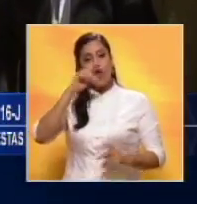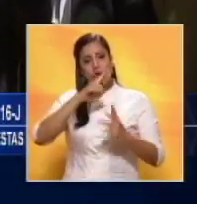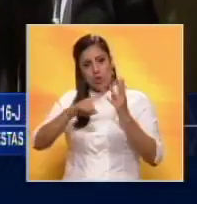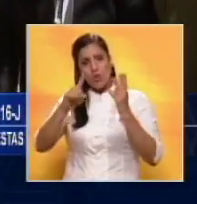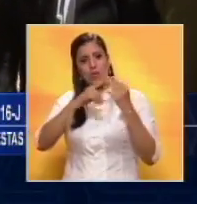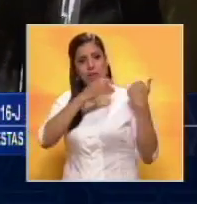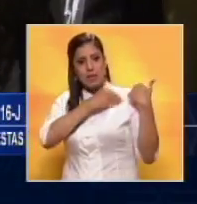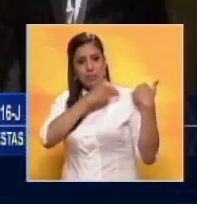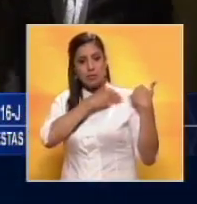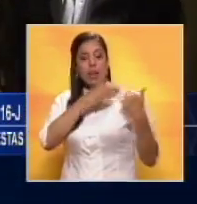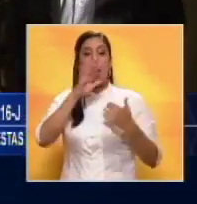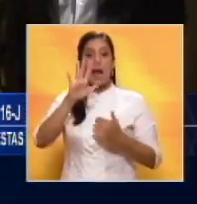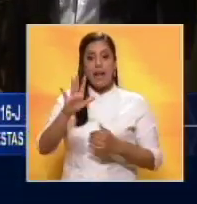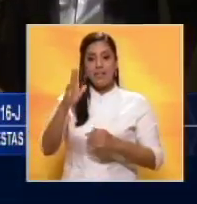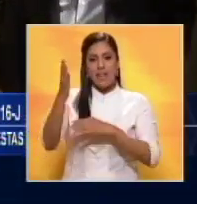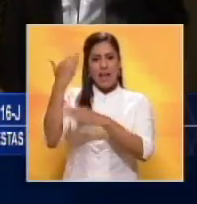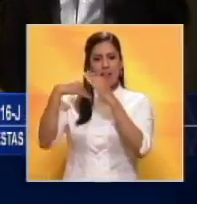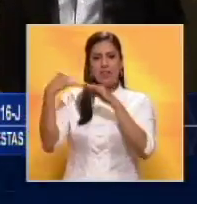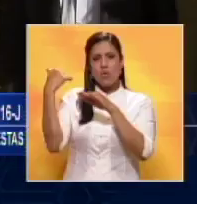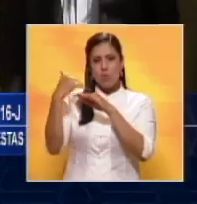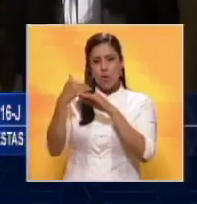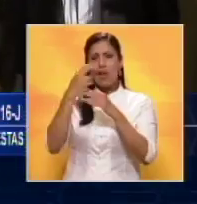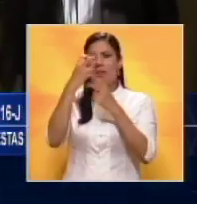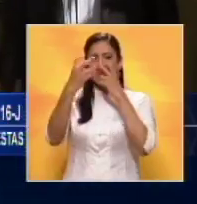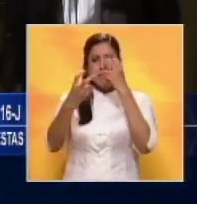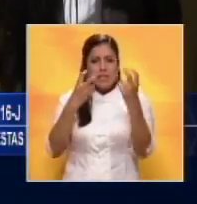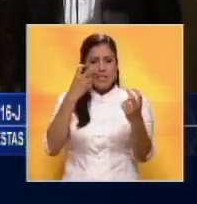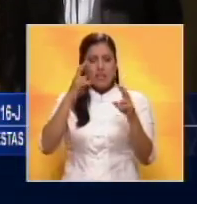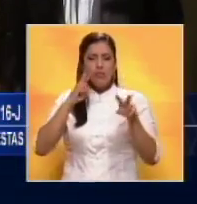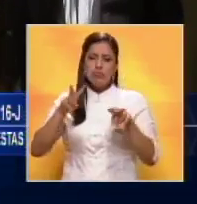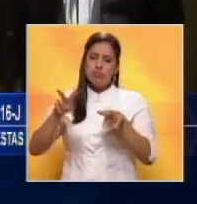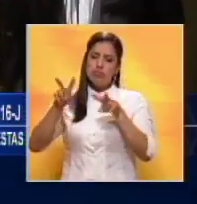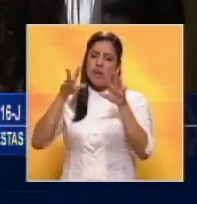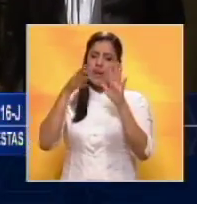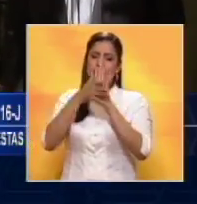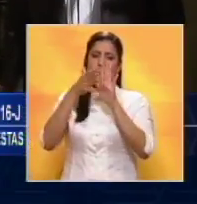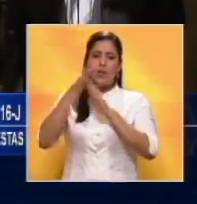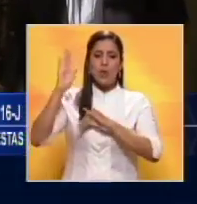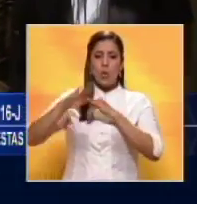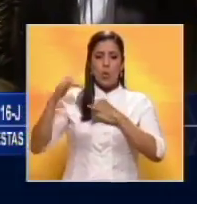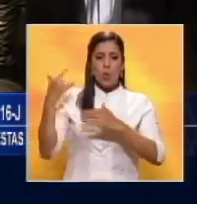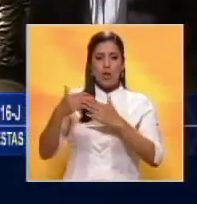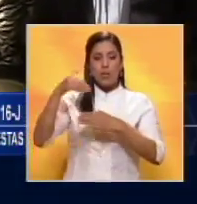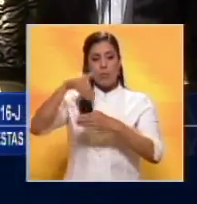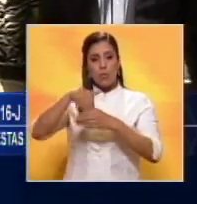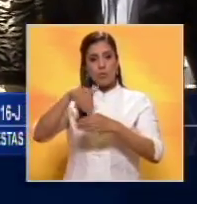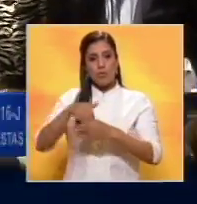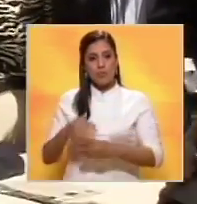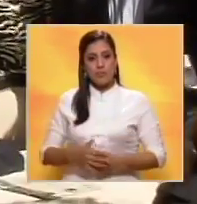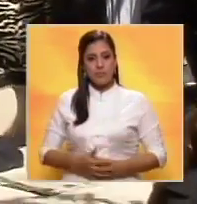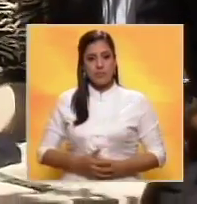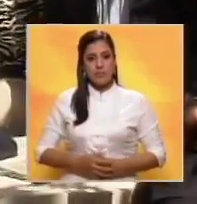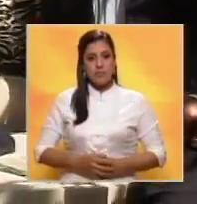otras autoridades, tal como lo hicieron durante sus visitas como observadores de los últimos comicios